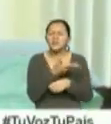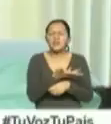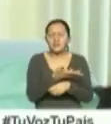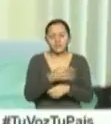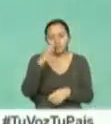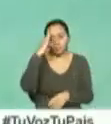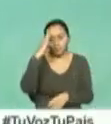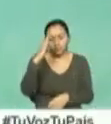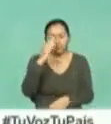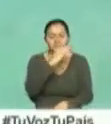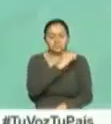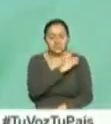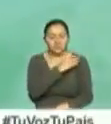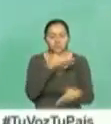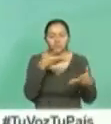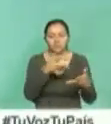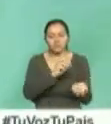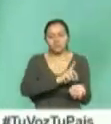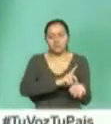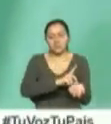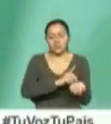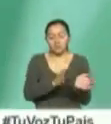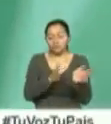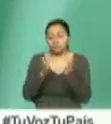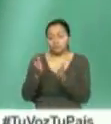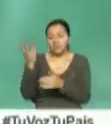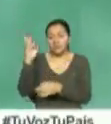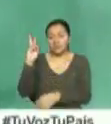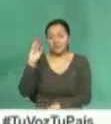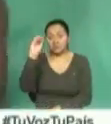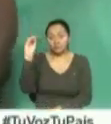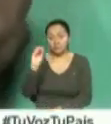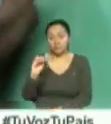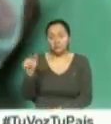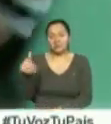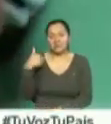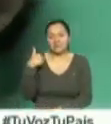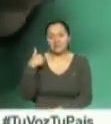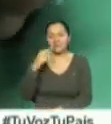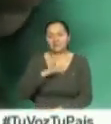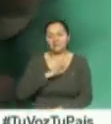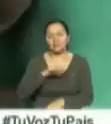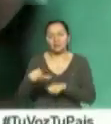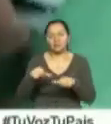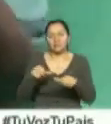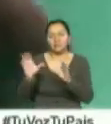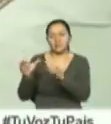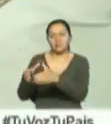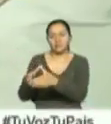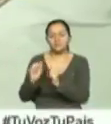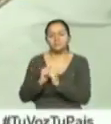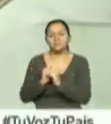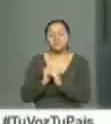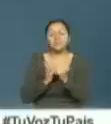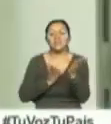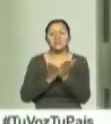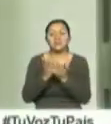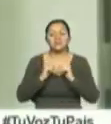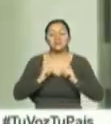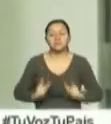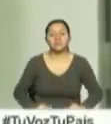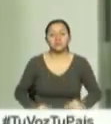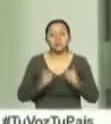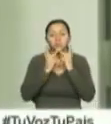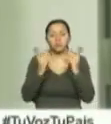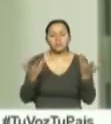militares y docentes. Solo el 16% pertenecen al personal técnico de otras áreas. El servicio de salud pública